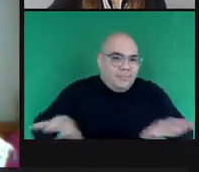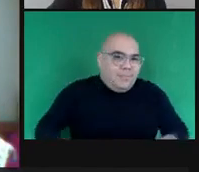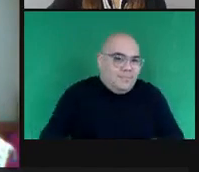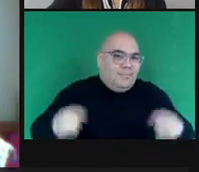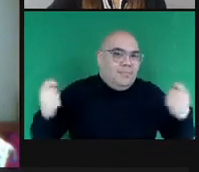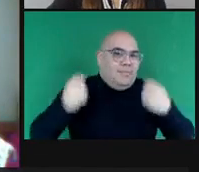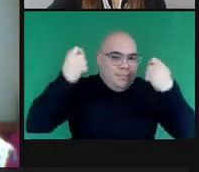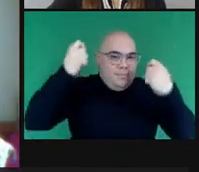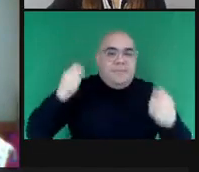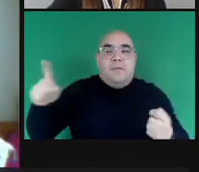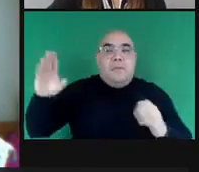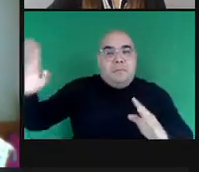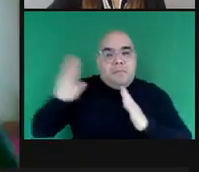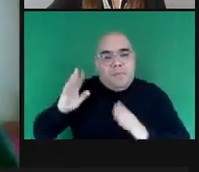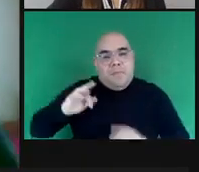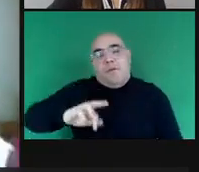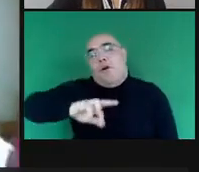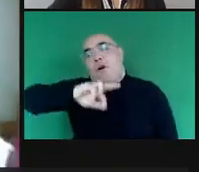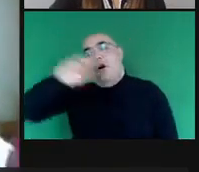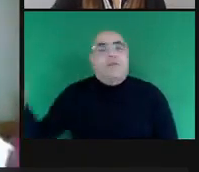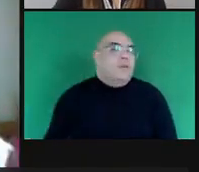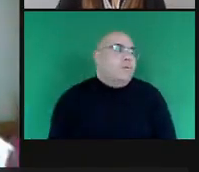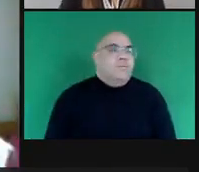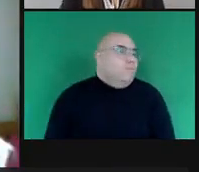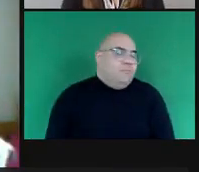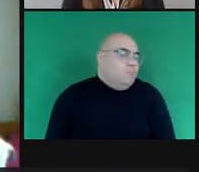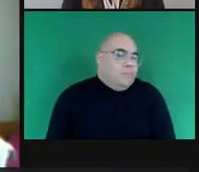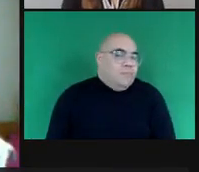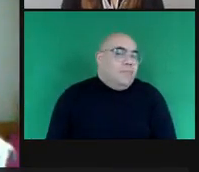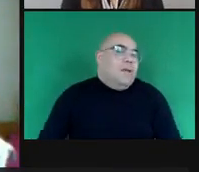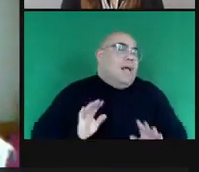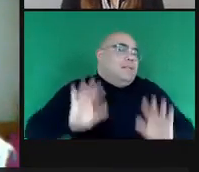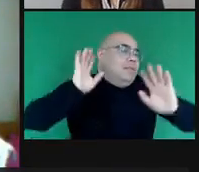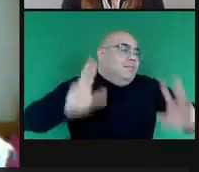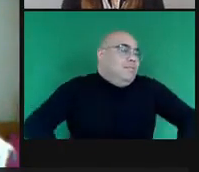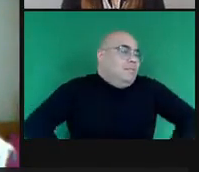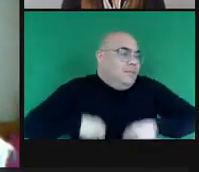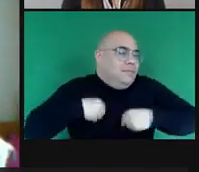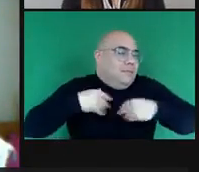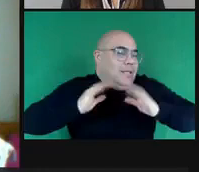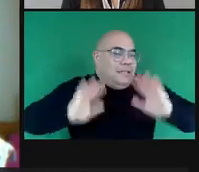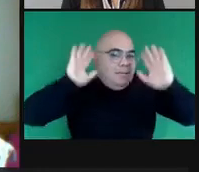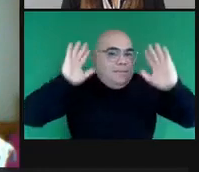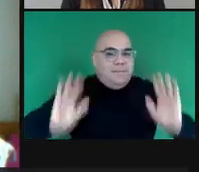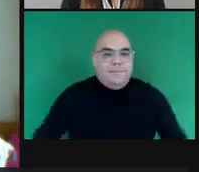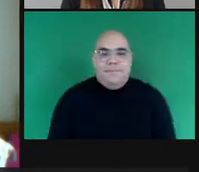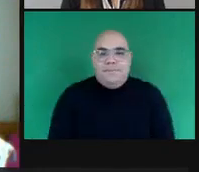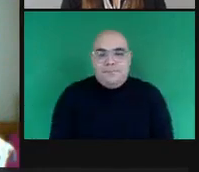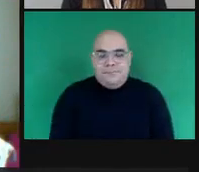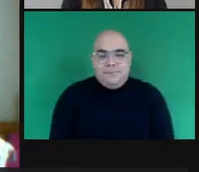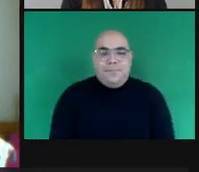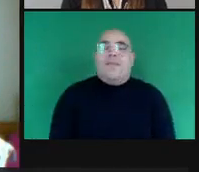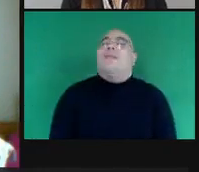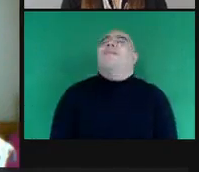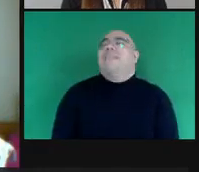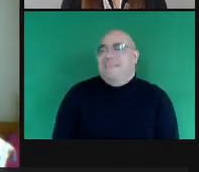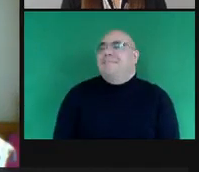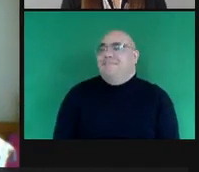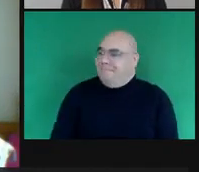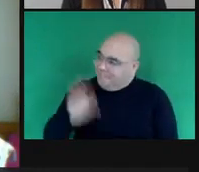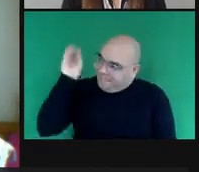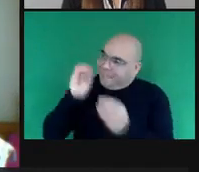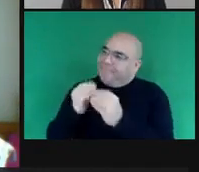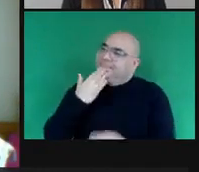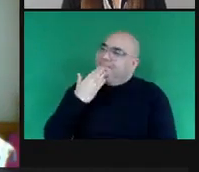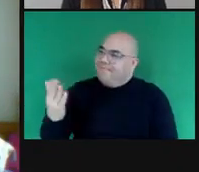va a parar bolas y otros que no, pero pues es que esa es la vida. De acuerdo. Bueno, pues Juanita, muchas